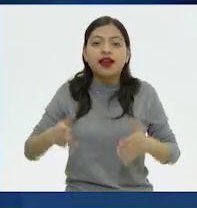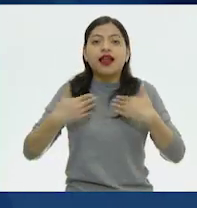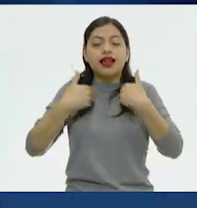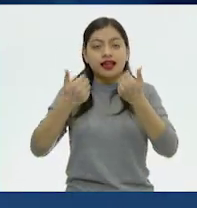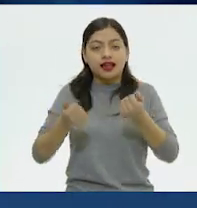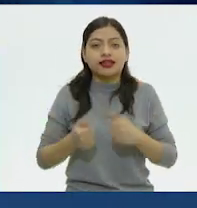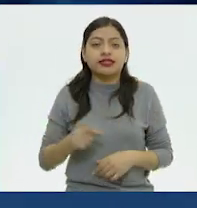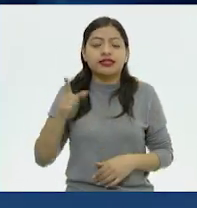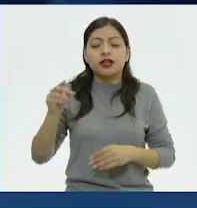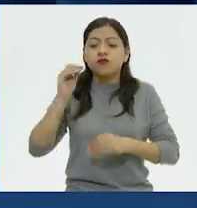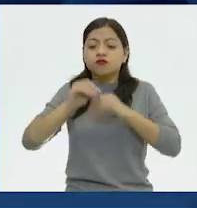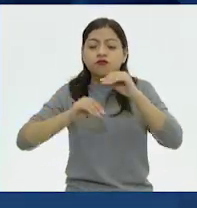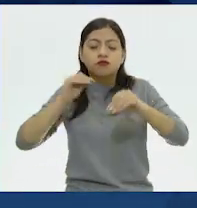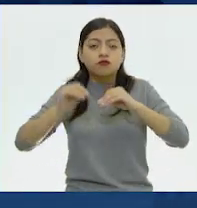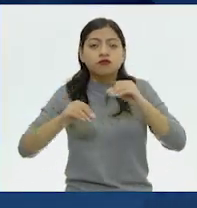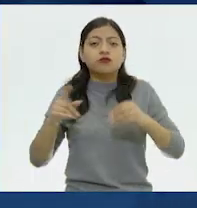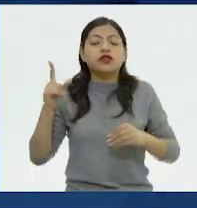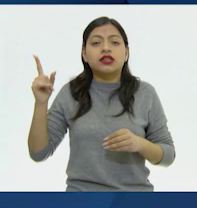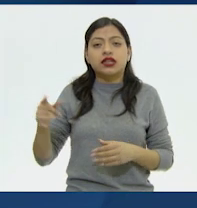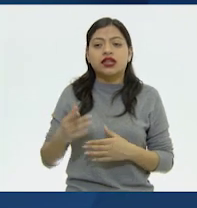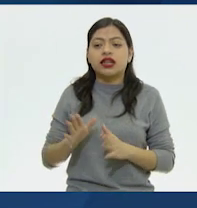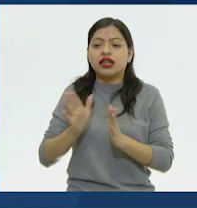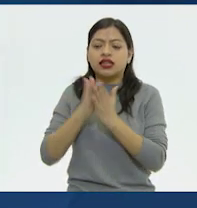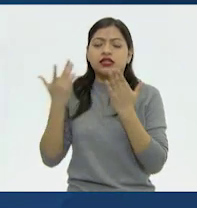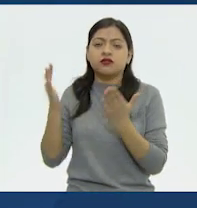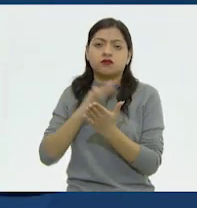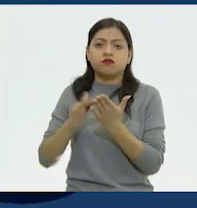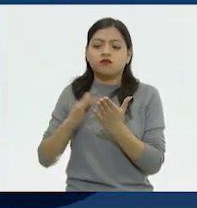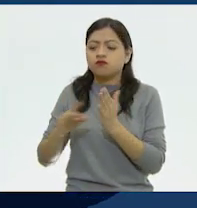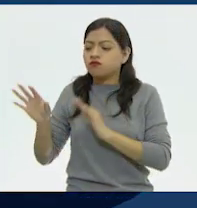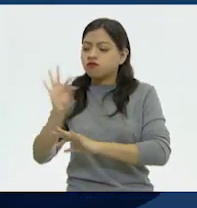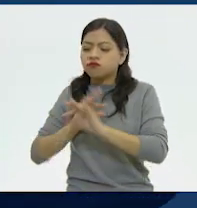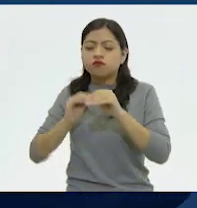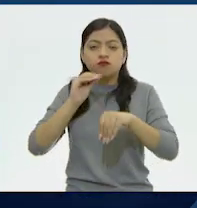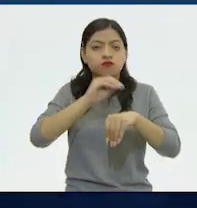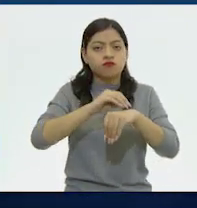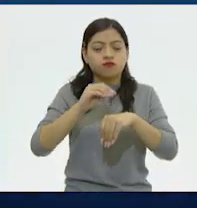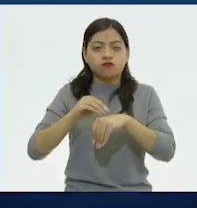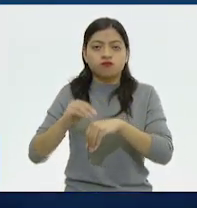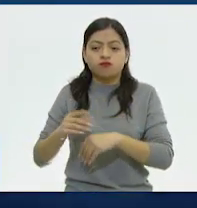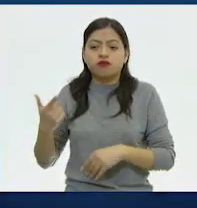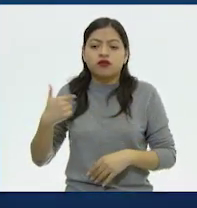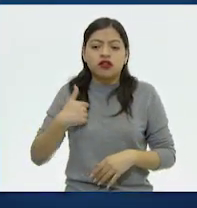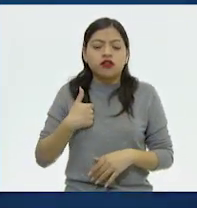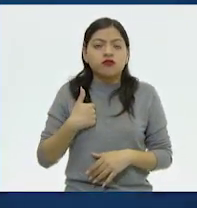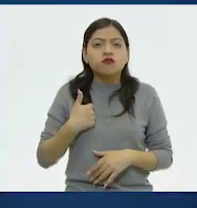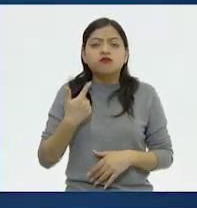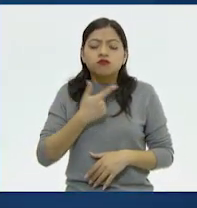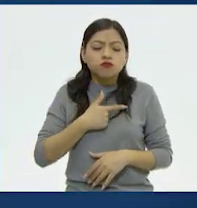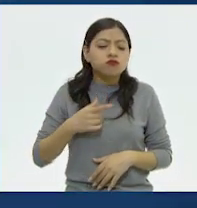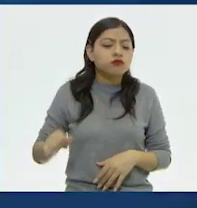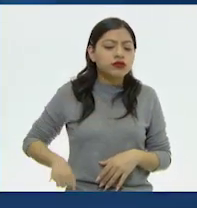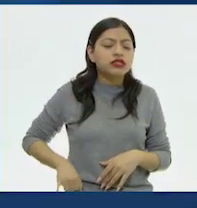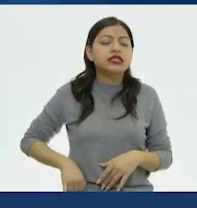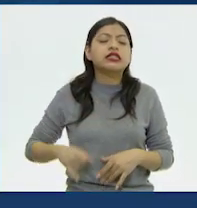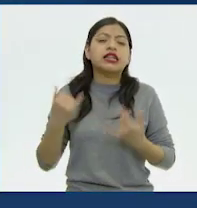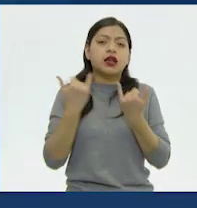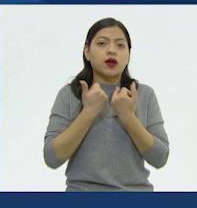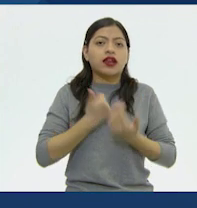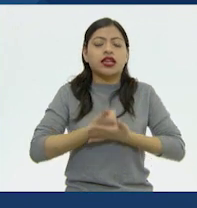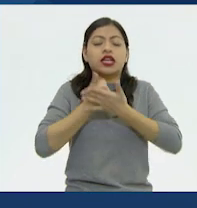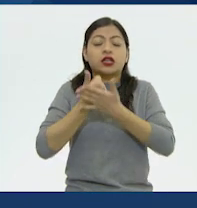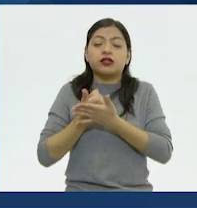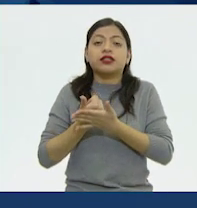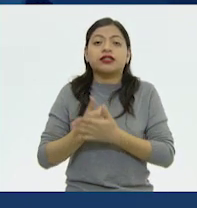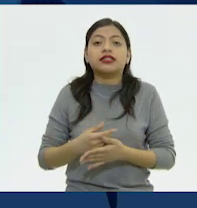por ejemplo, los elementos de literatura que más me causaban interés y que me eran de mucha utilidad, y cómo